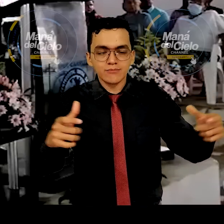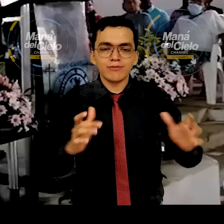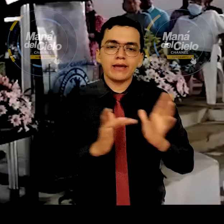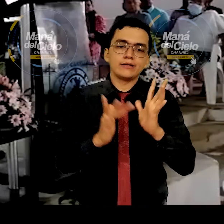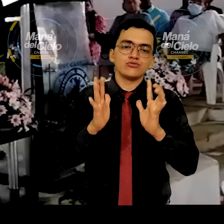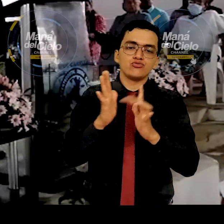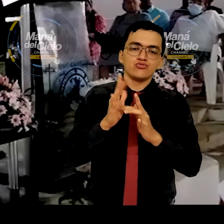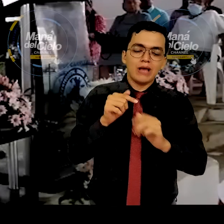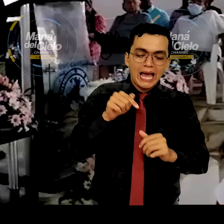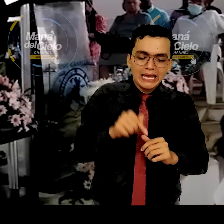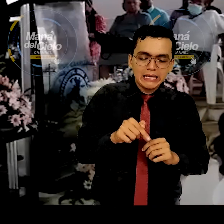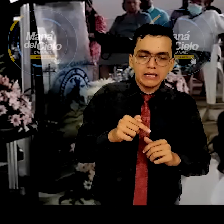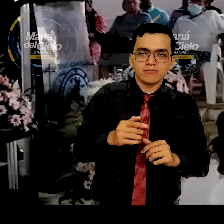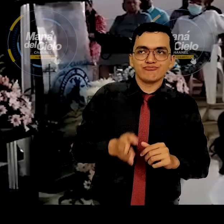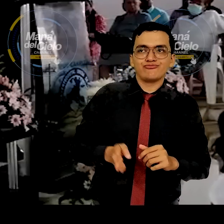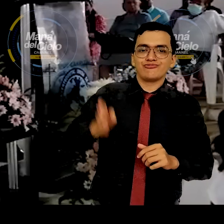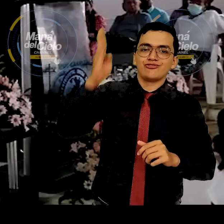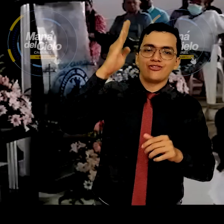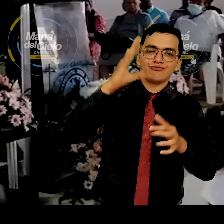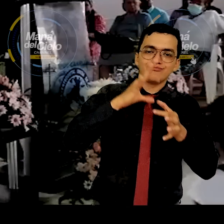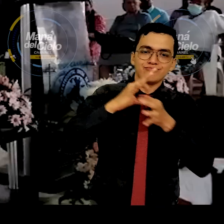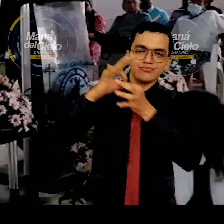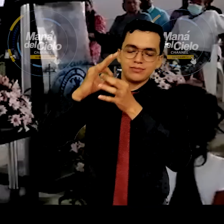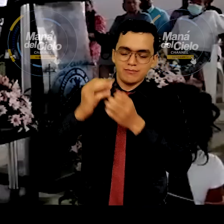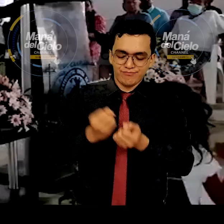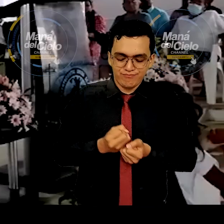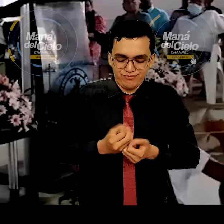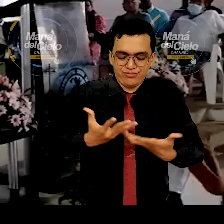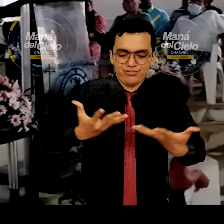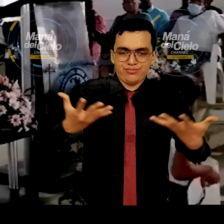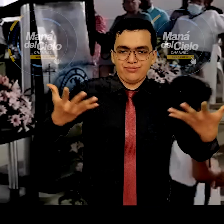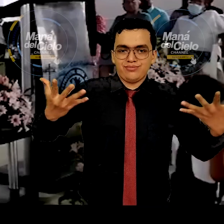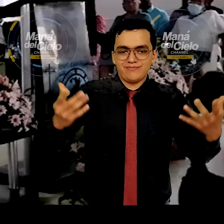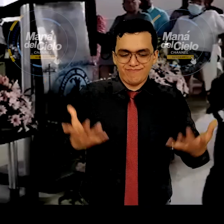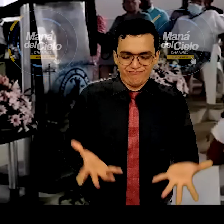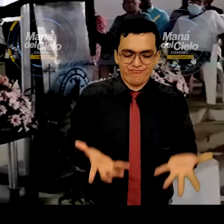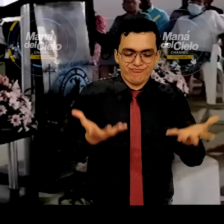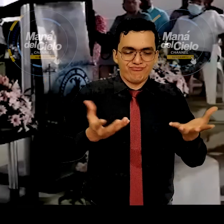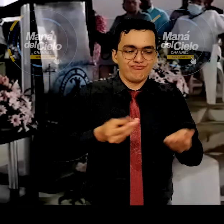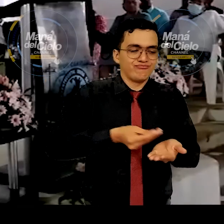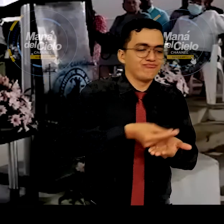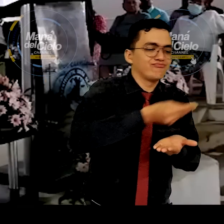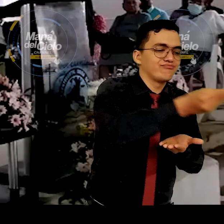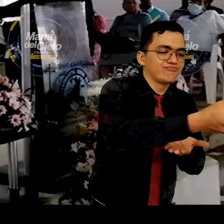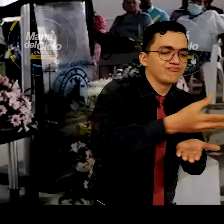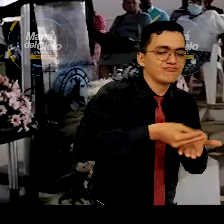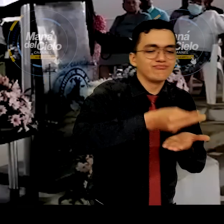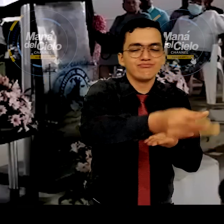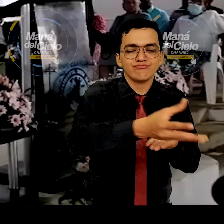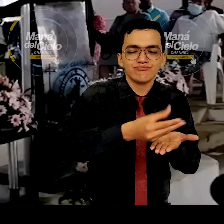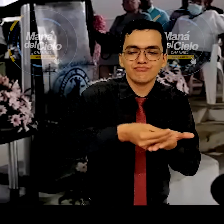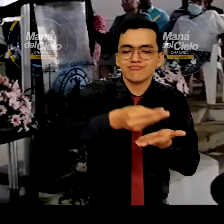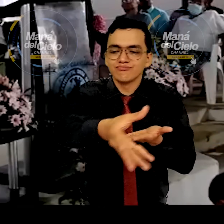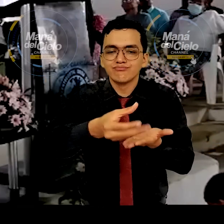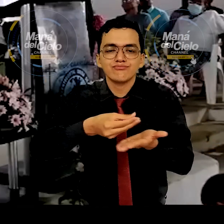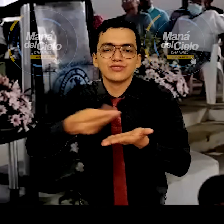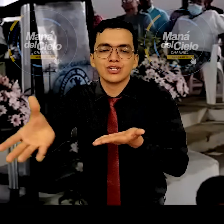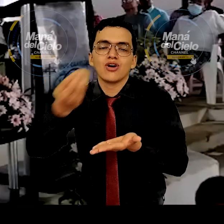hermanos, esta religión tiene una cosa muy única.